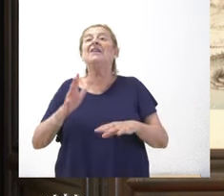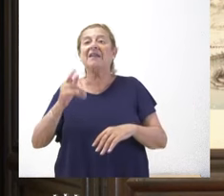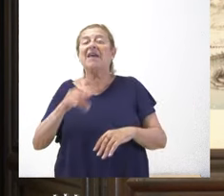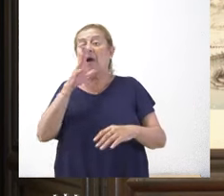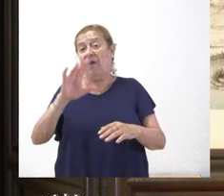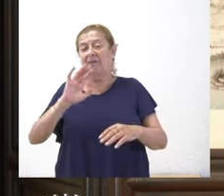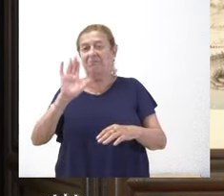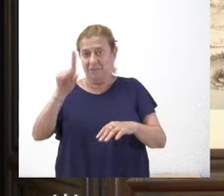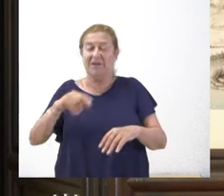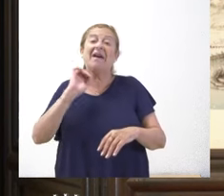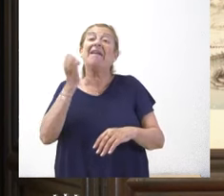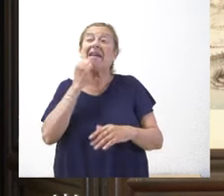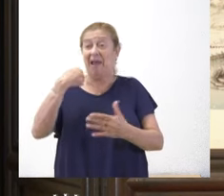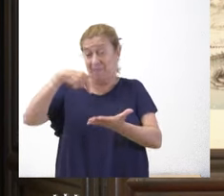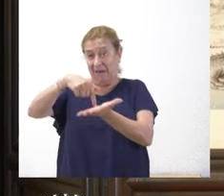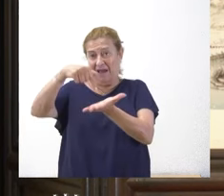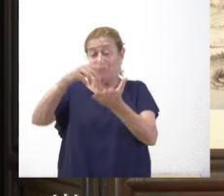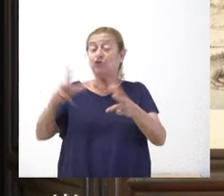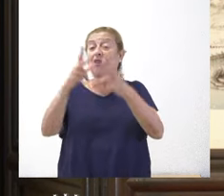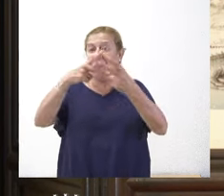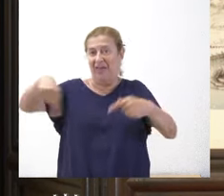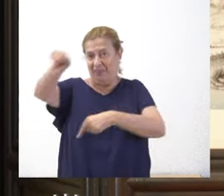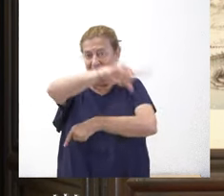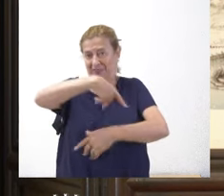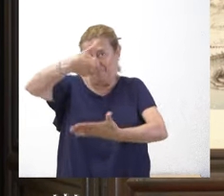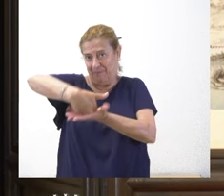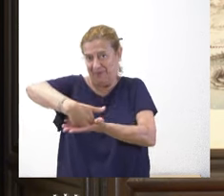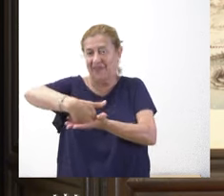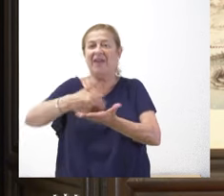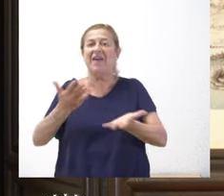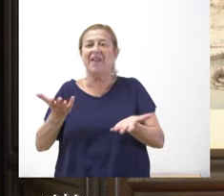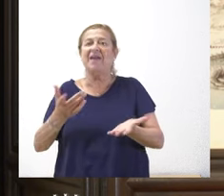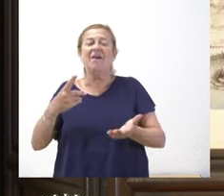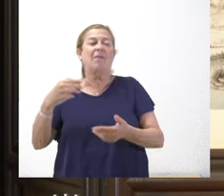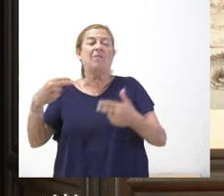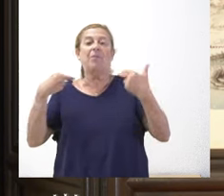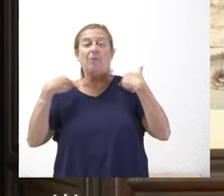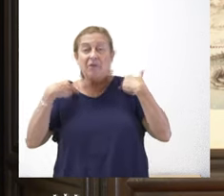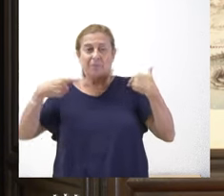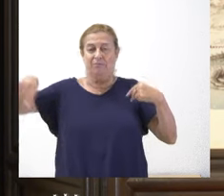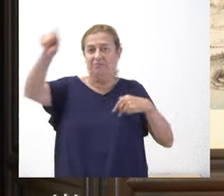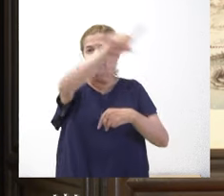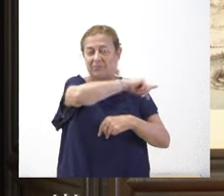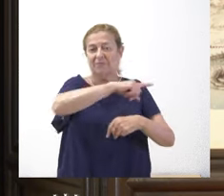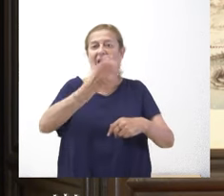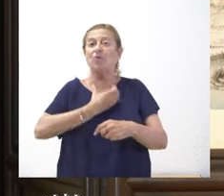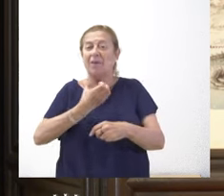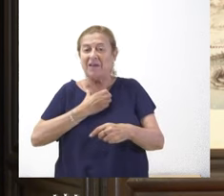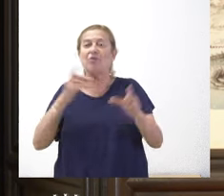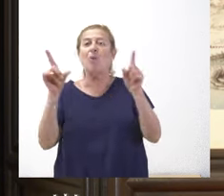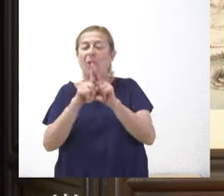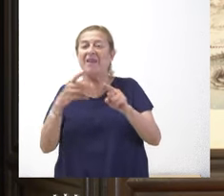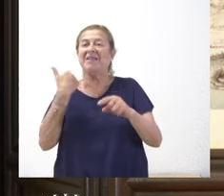reclamando la sociedad eh en los municipios que trasladaron el